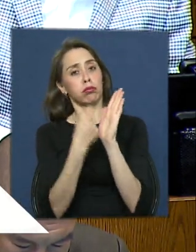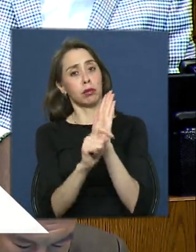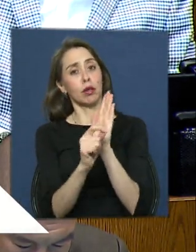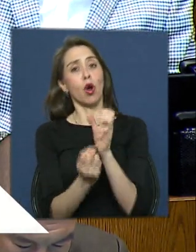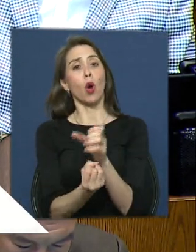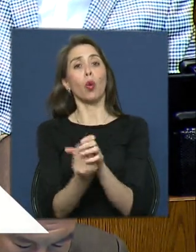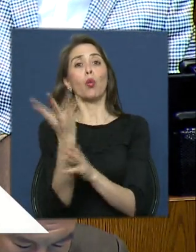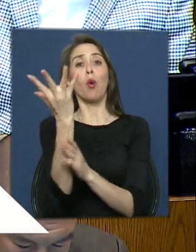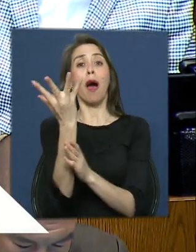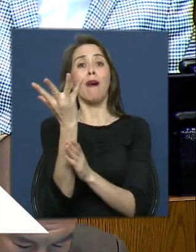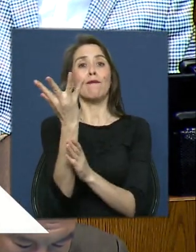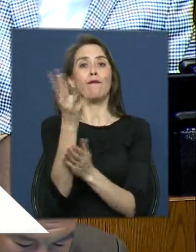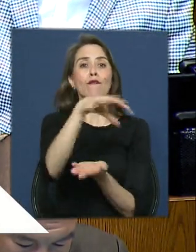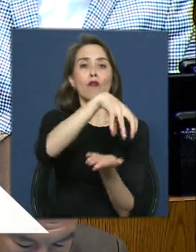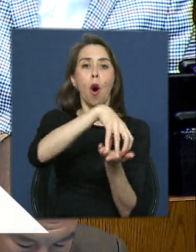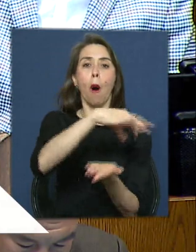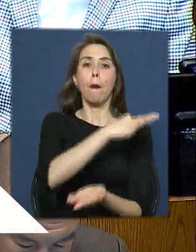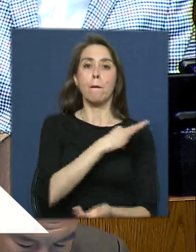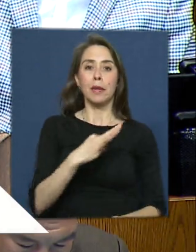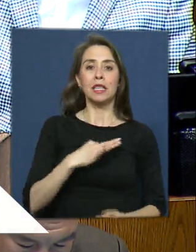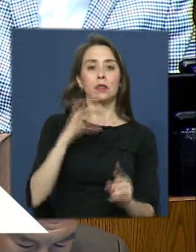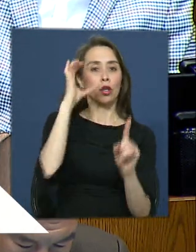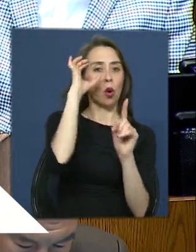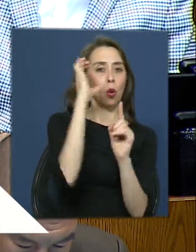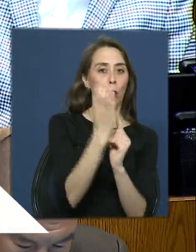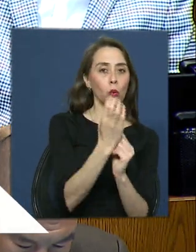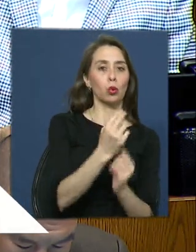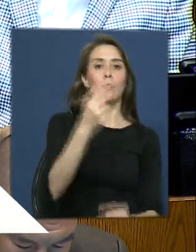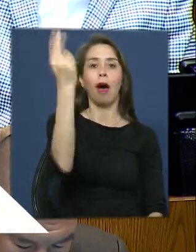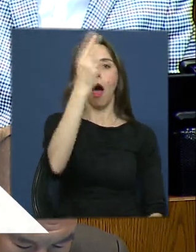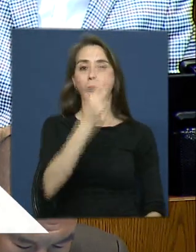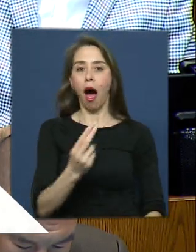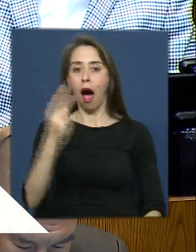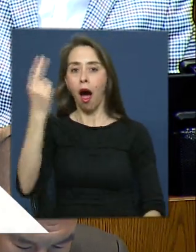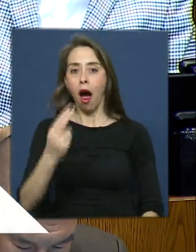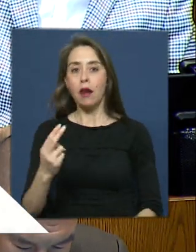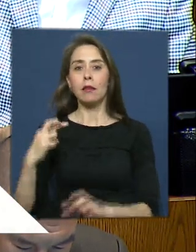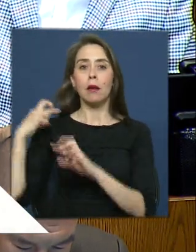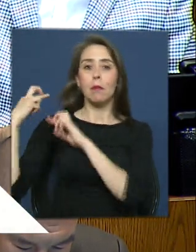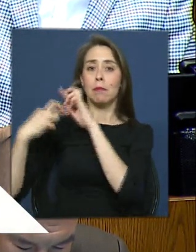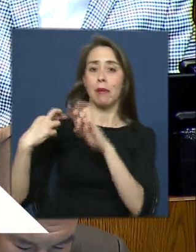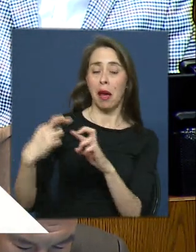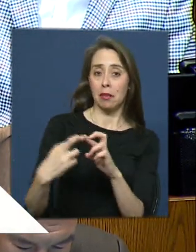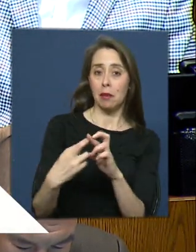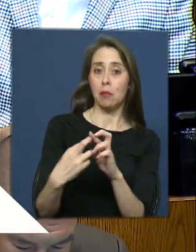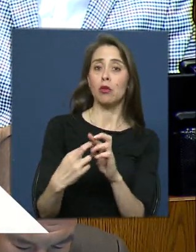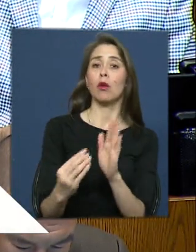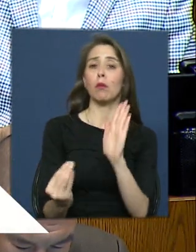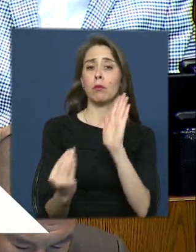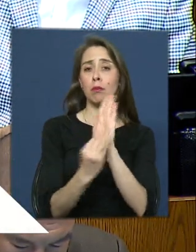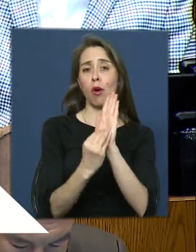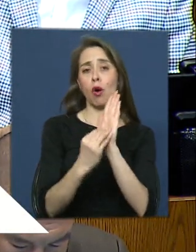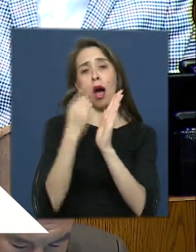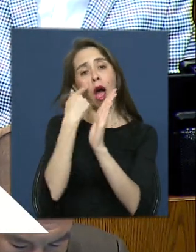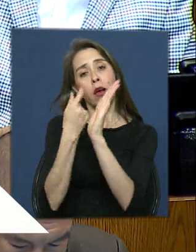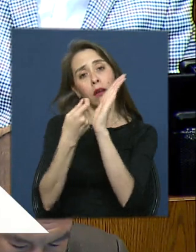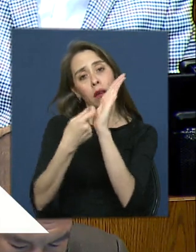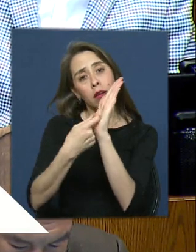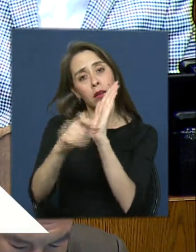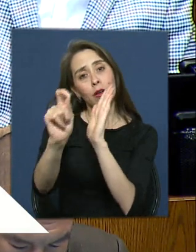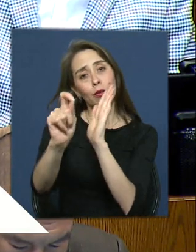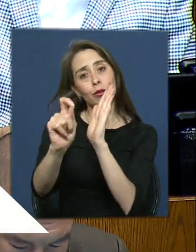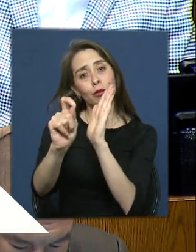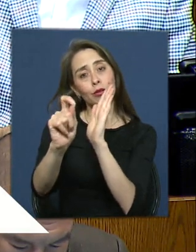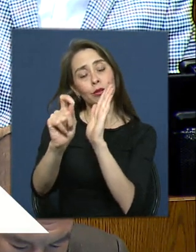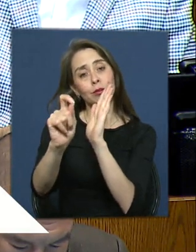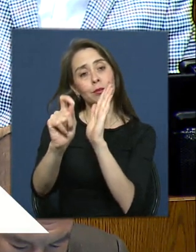nuevo Ministerio de Cultura, de las Artes y el Patrimonio debe relevar con fuerza el reconocimiento, tal como lo hemos